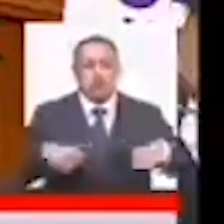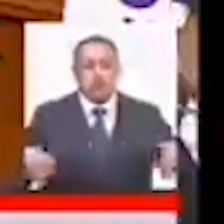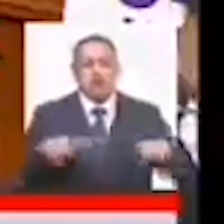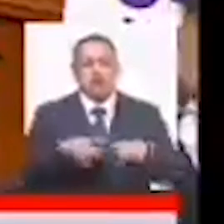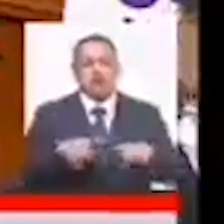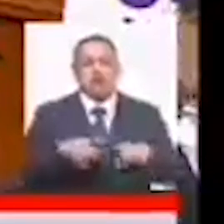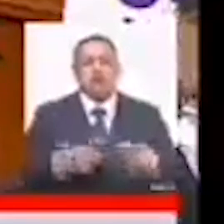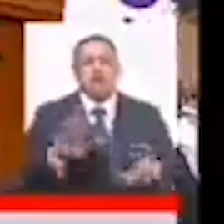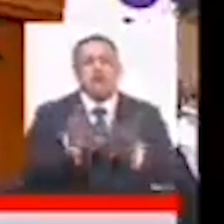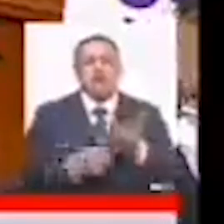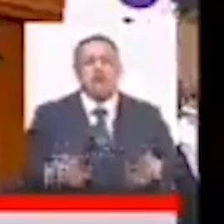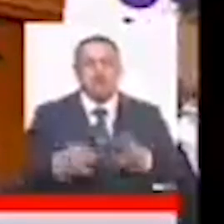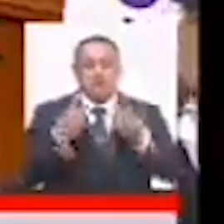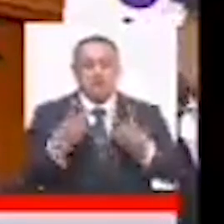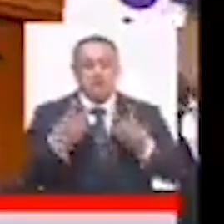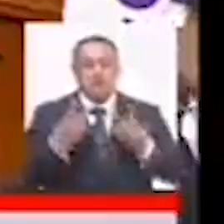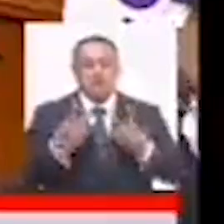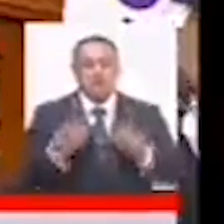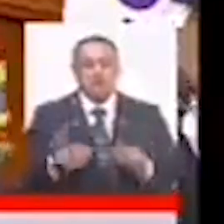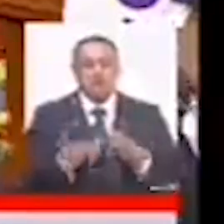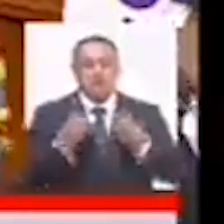ellos?